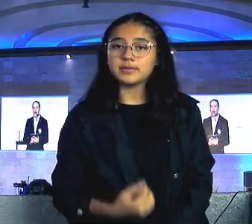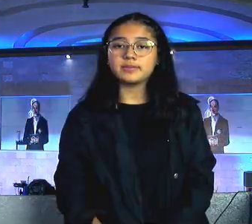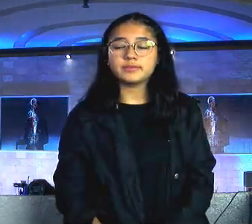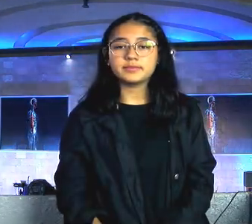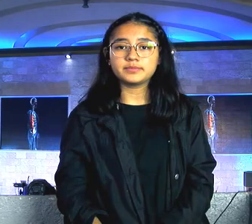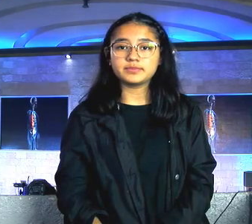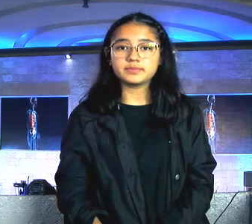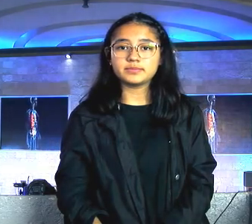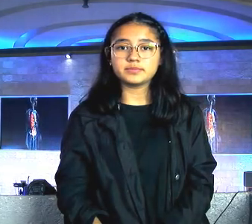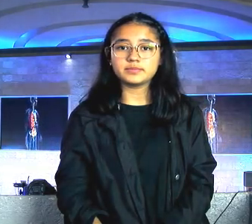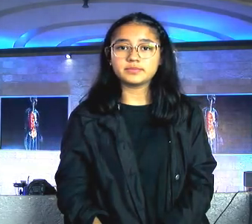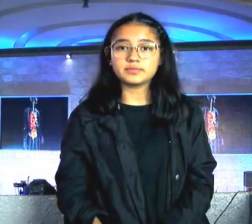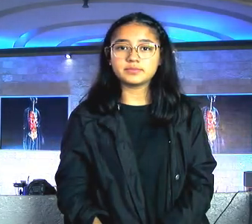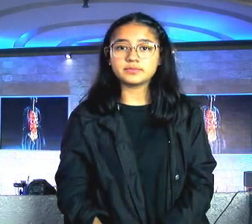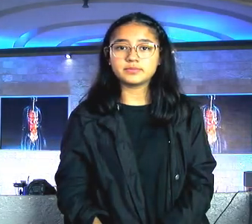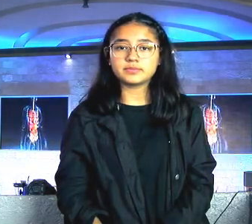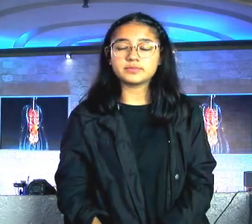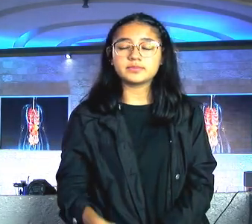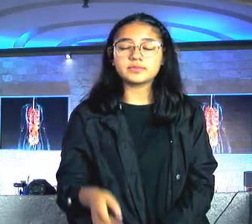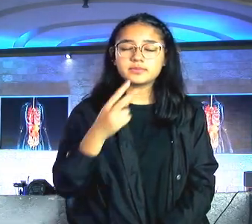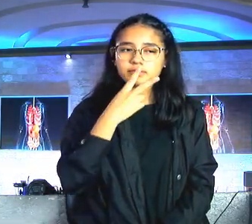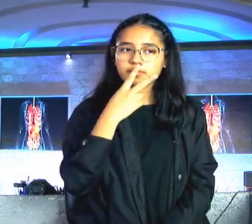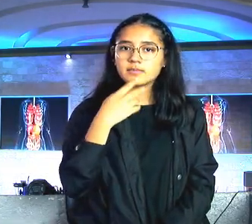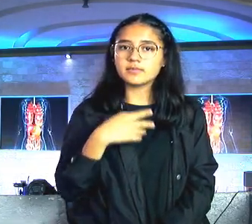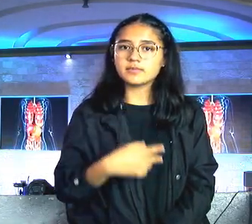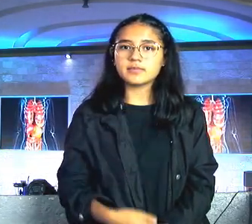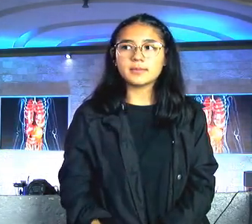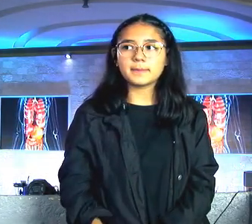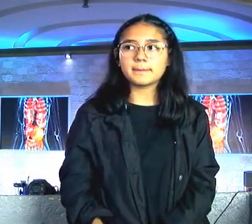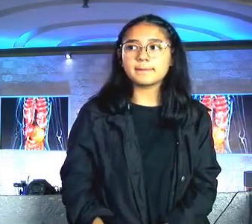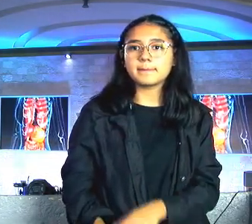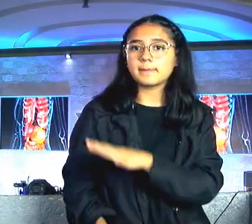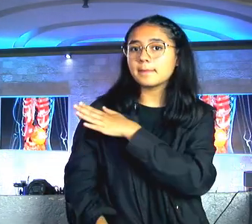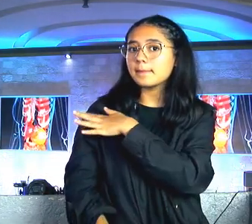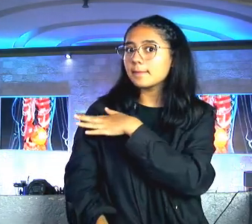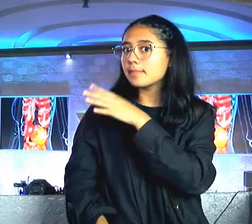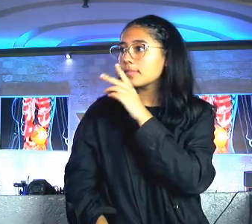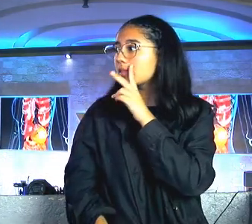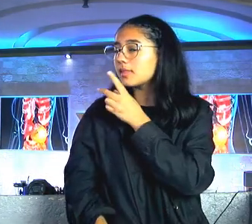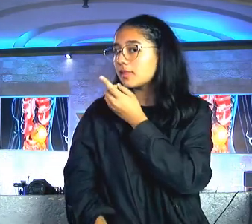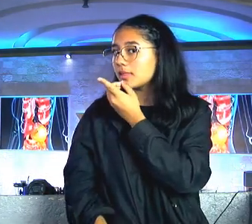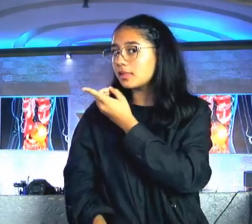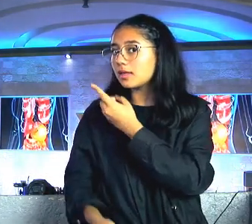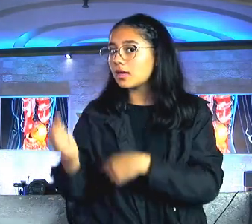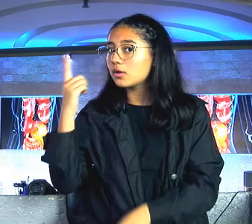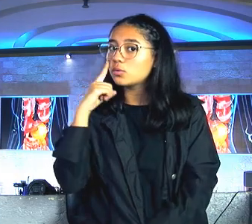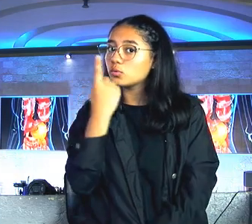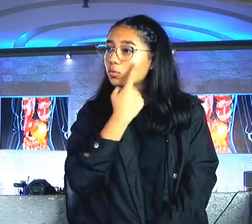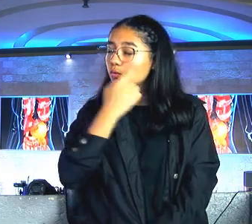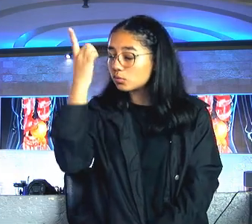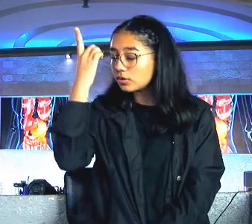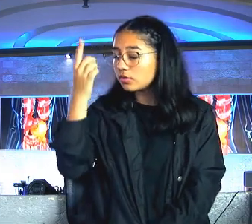A ver, voltea con el que tienes a tu lado, dile: los ojos de Dios te están viendo.